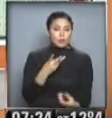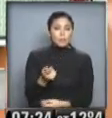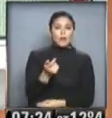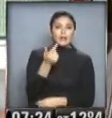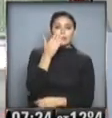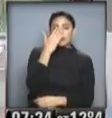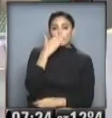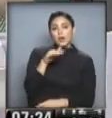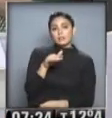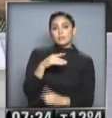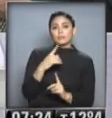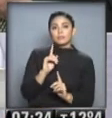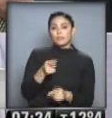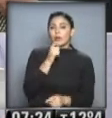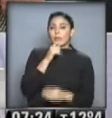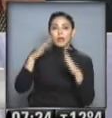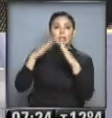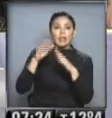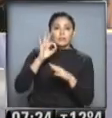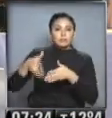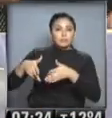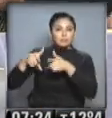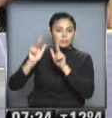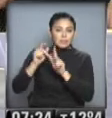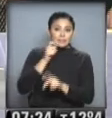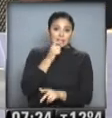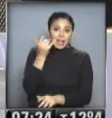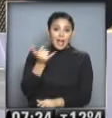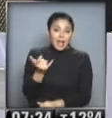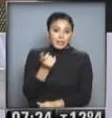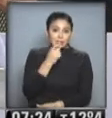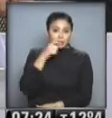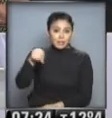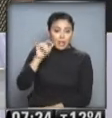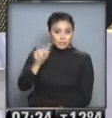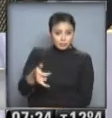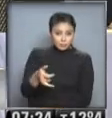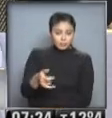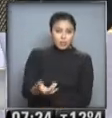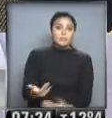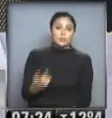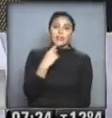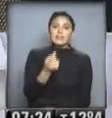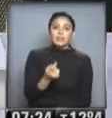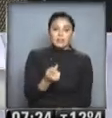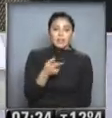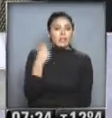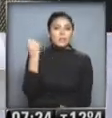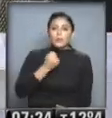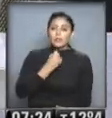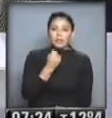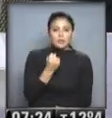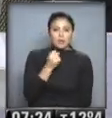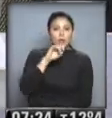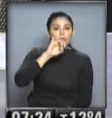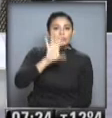vez una compra de una vivienda, si en el mercado existen, si en el mercado están circulando. Por eso digo, es importante que la